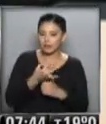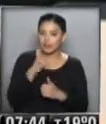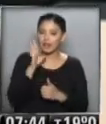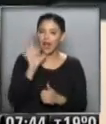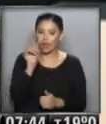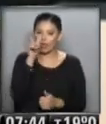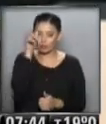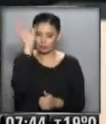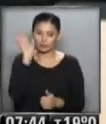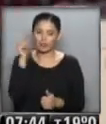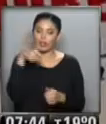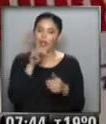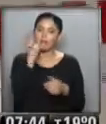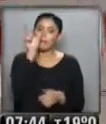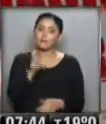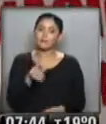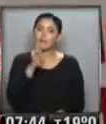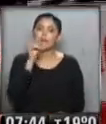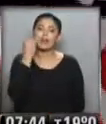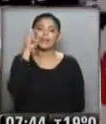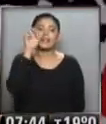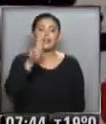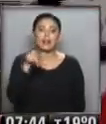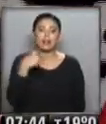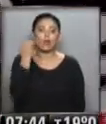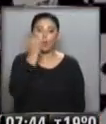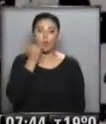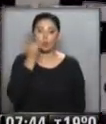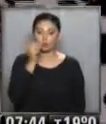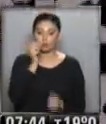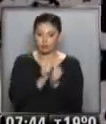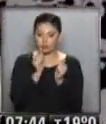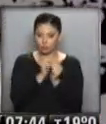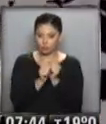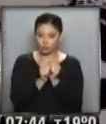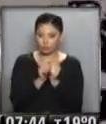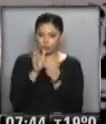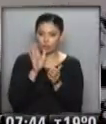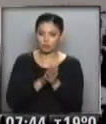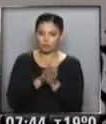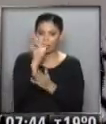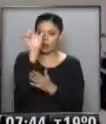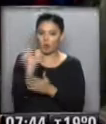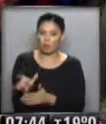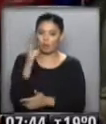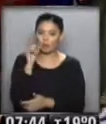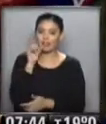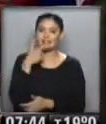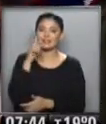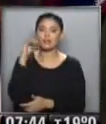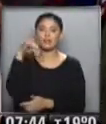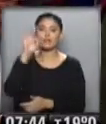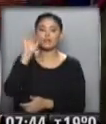ficción también, que lo tiene Osvaldo Bayer como relator de la historia sobre todo de Simón Radovitsky, un